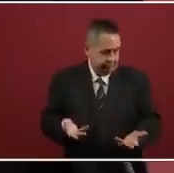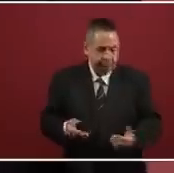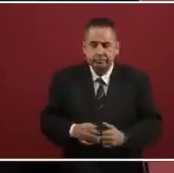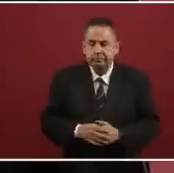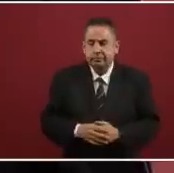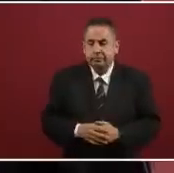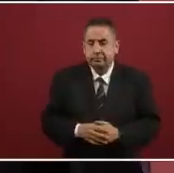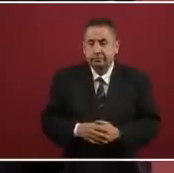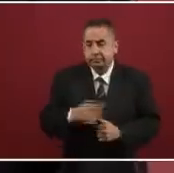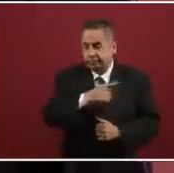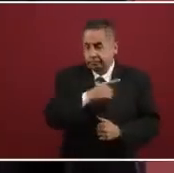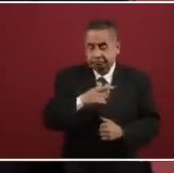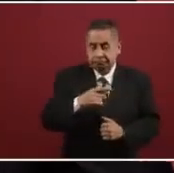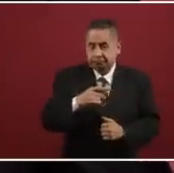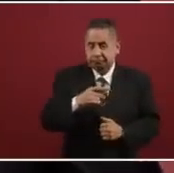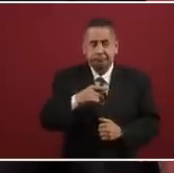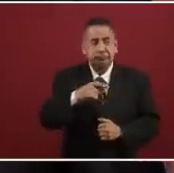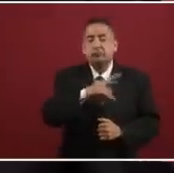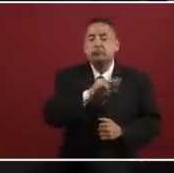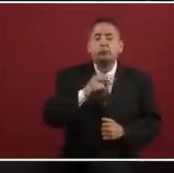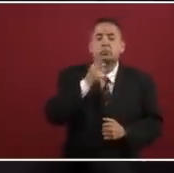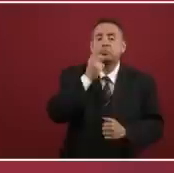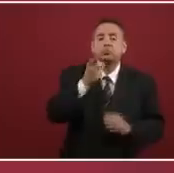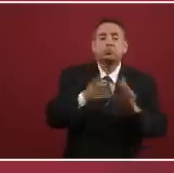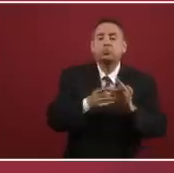No se hablaba tampoco